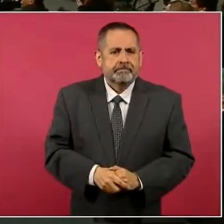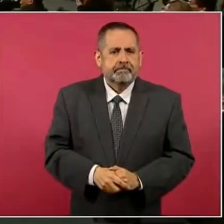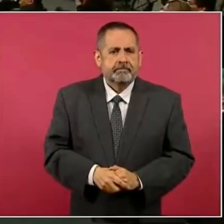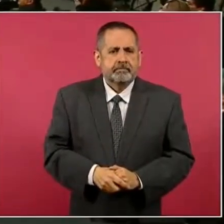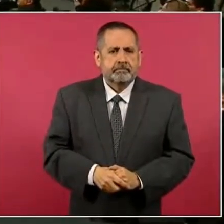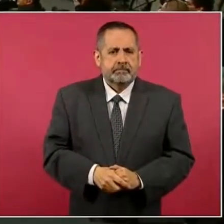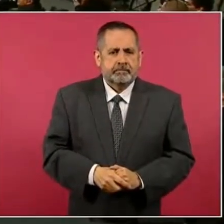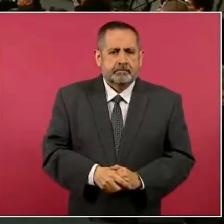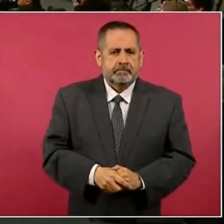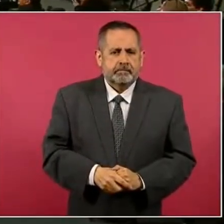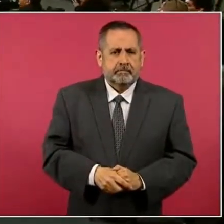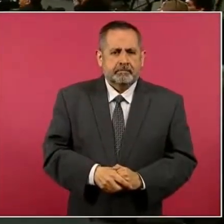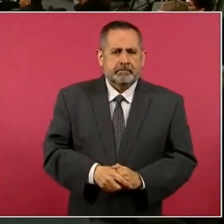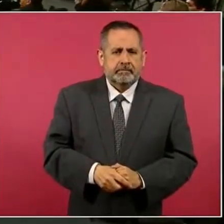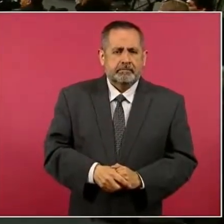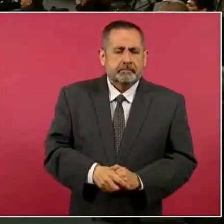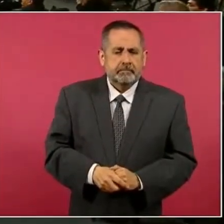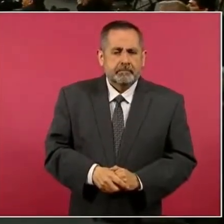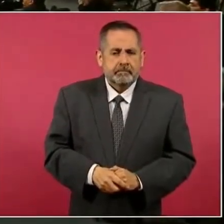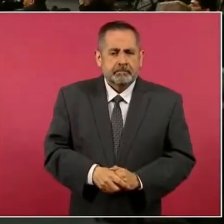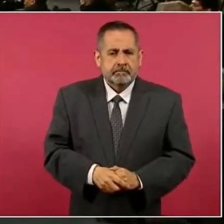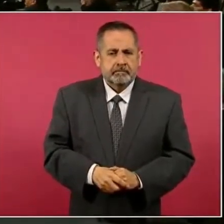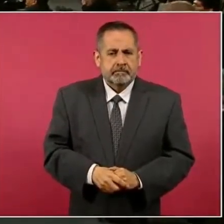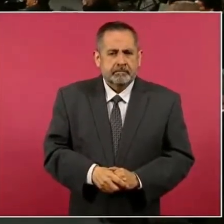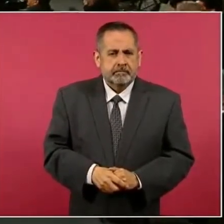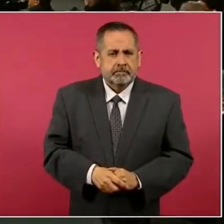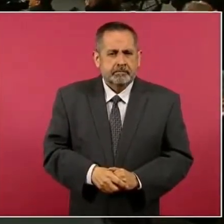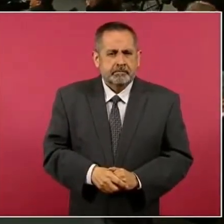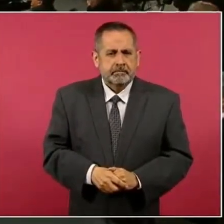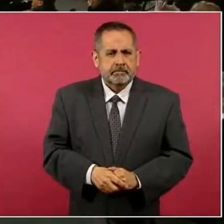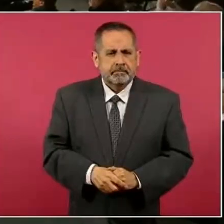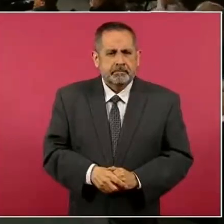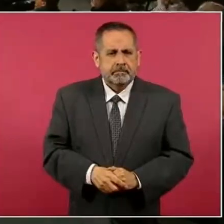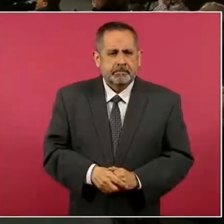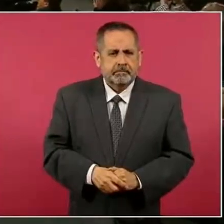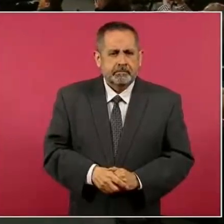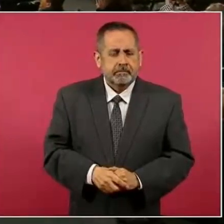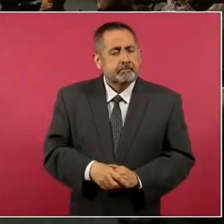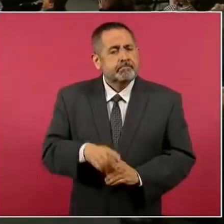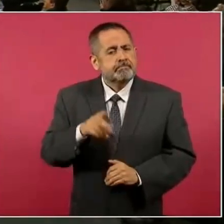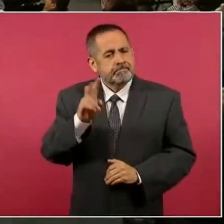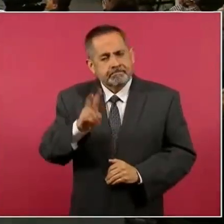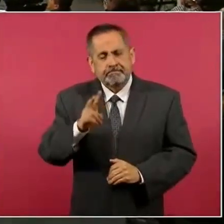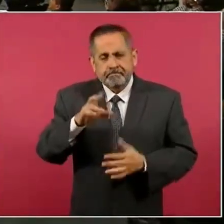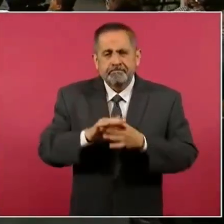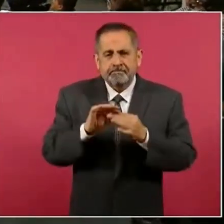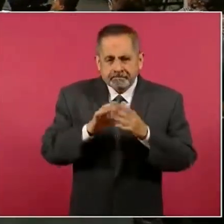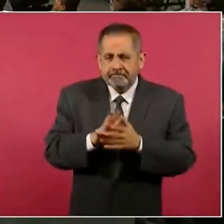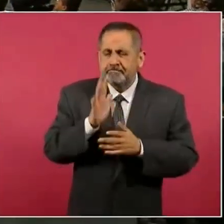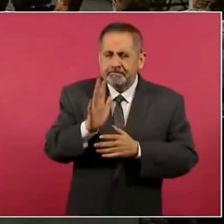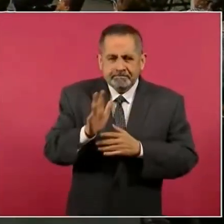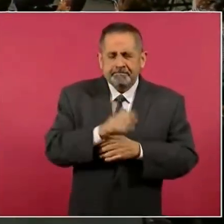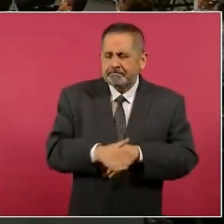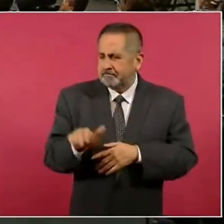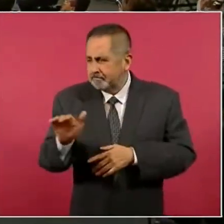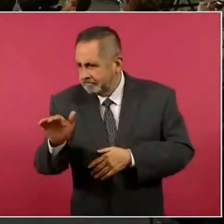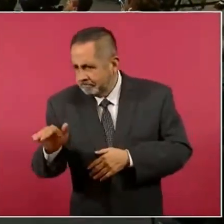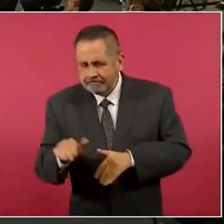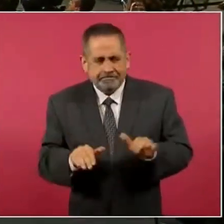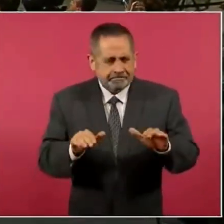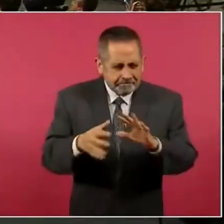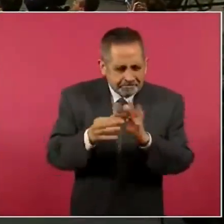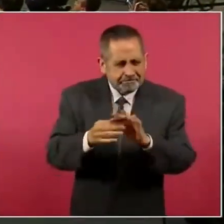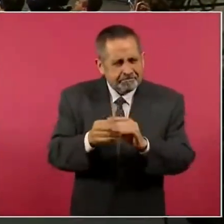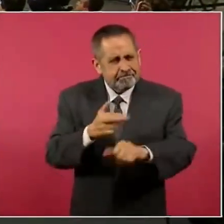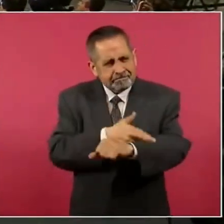¿Él es porque otro de los atacados? es que hemos buscado la forma